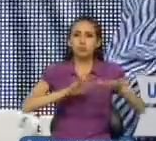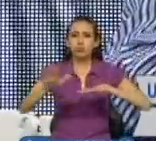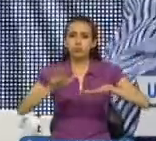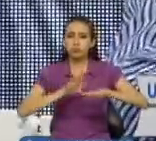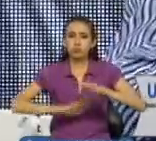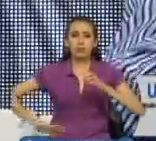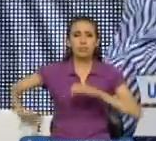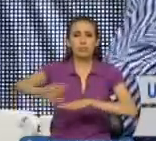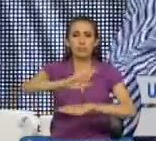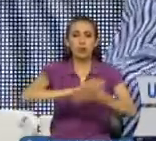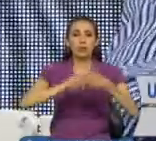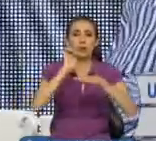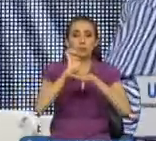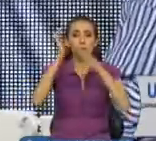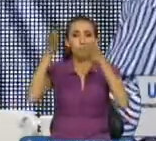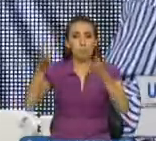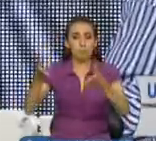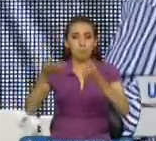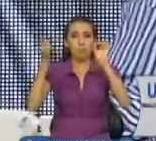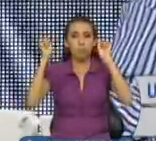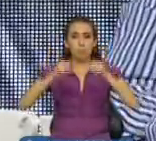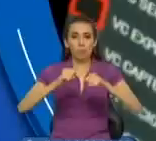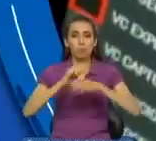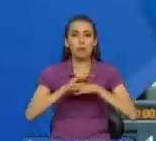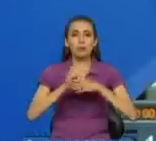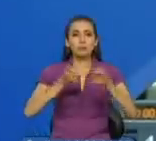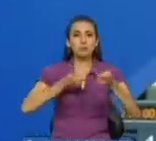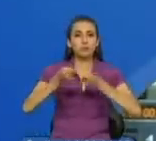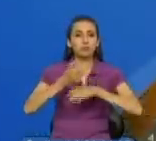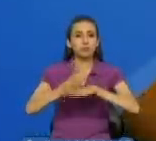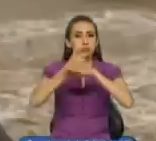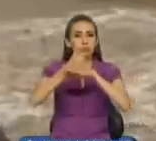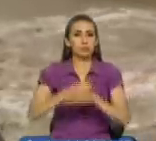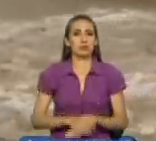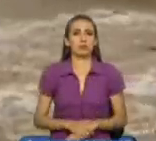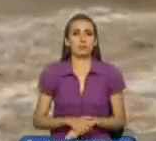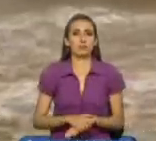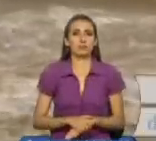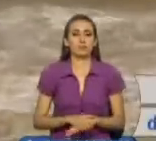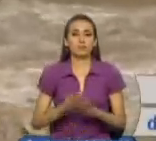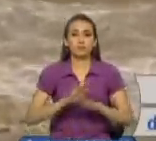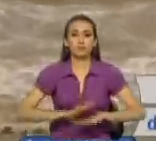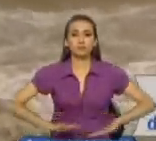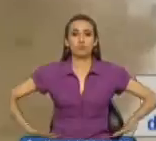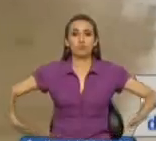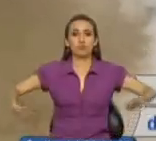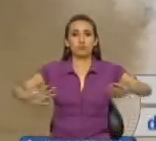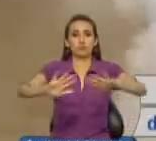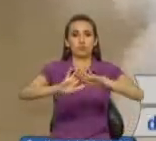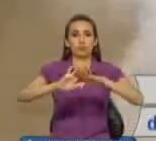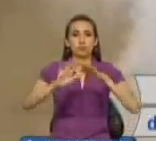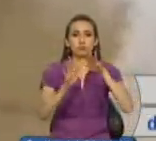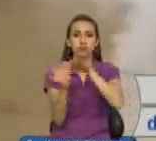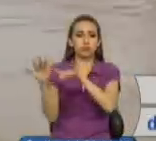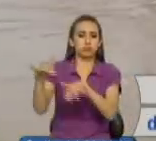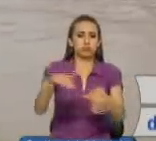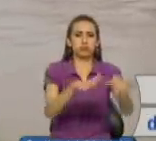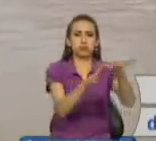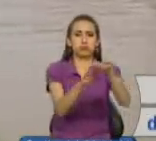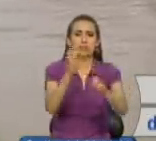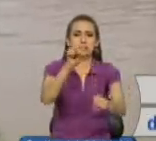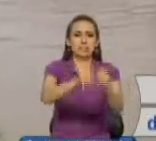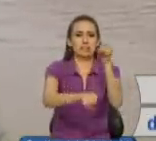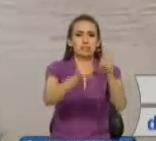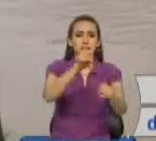todo el pueblo ecuatoriano y su dirigencia el desbordamiento de ríos y deslaves causan daños